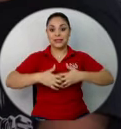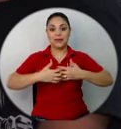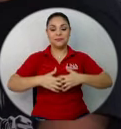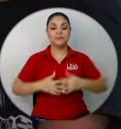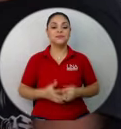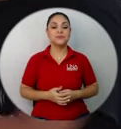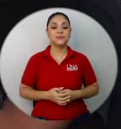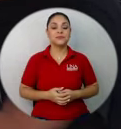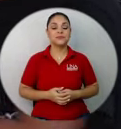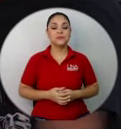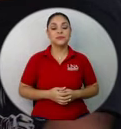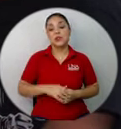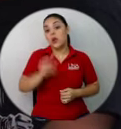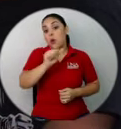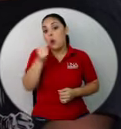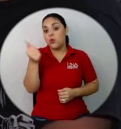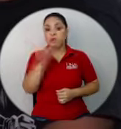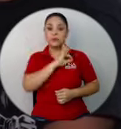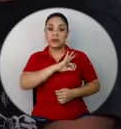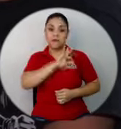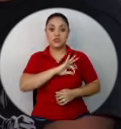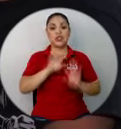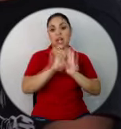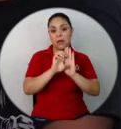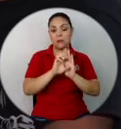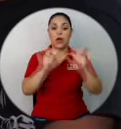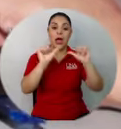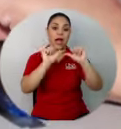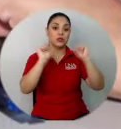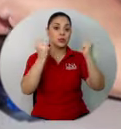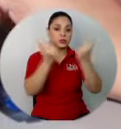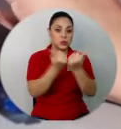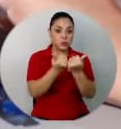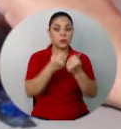empresa. Otros beneficios, vemos en empresas que tienen asociación